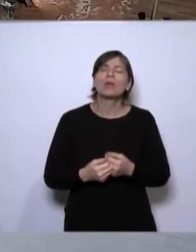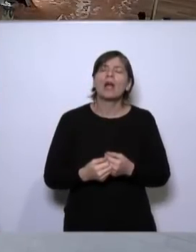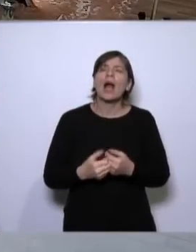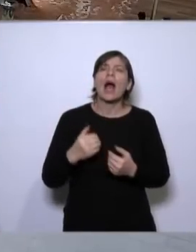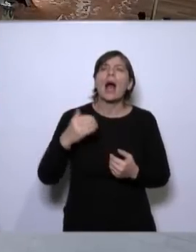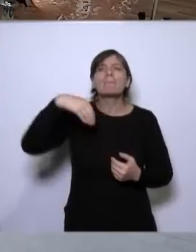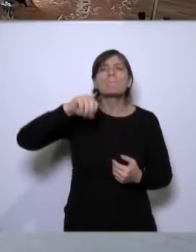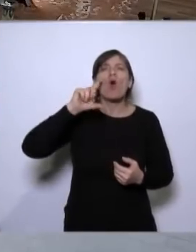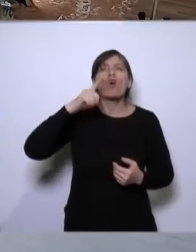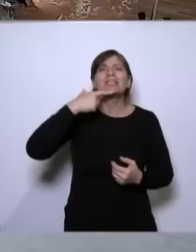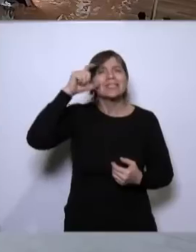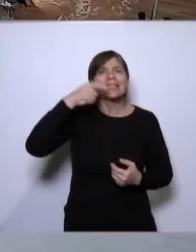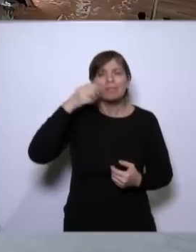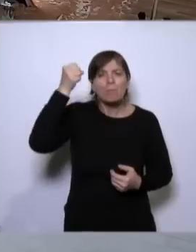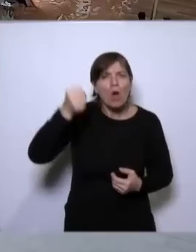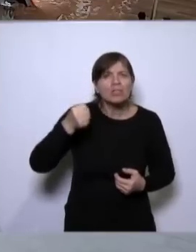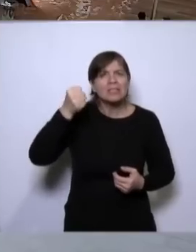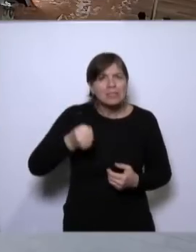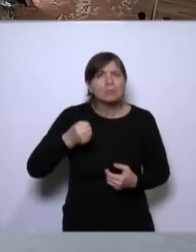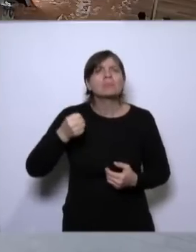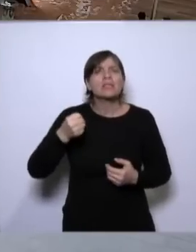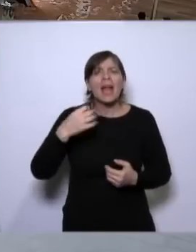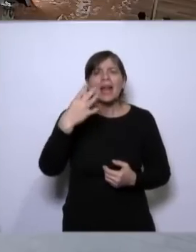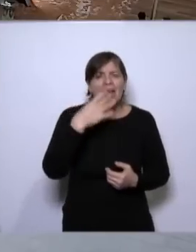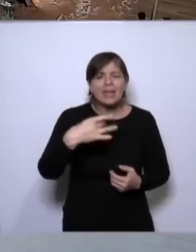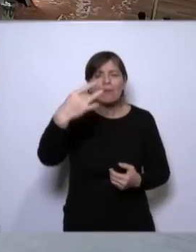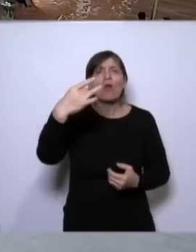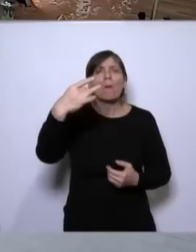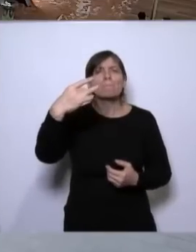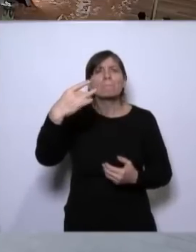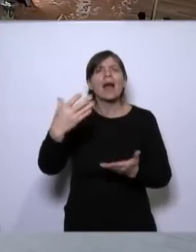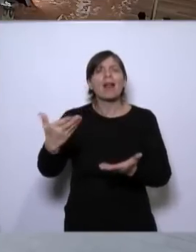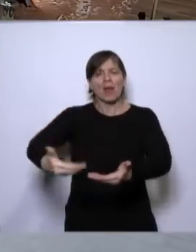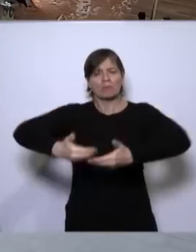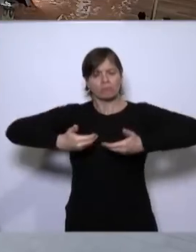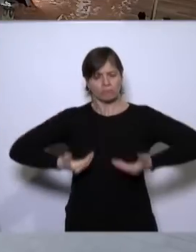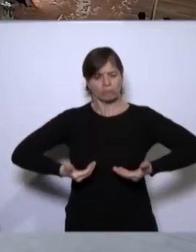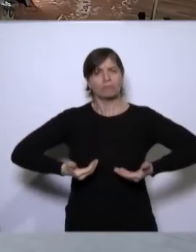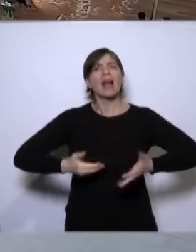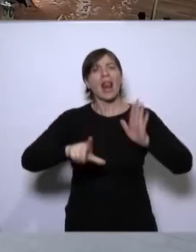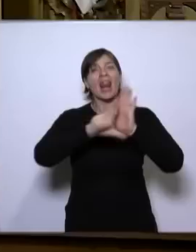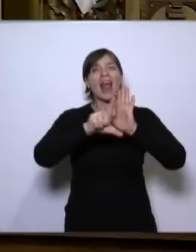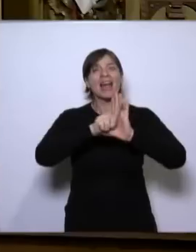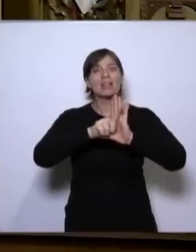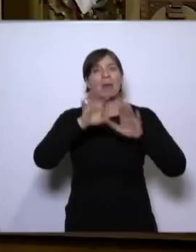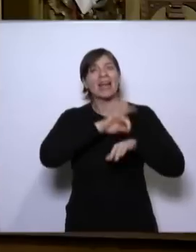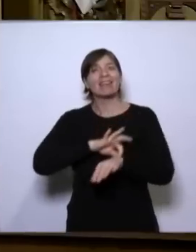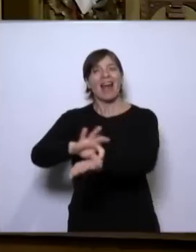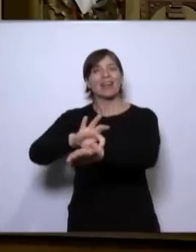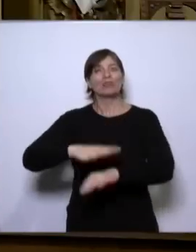a Moisés, elegido para recibir de Dios la ley que guiará a su pueblo.